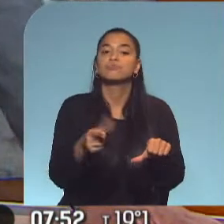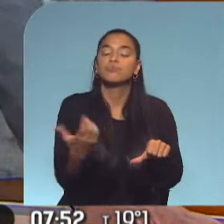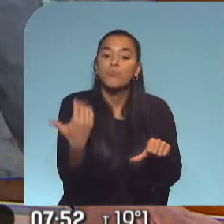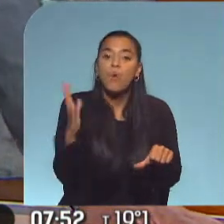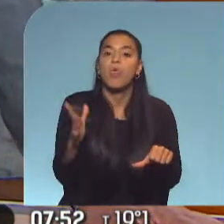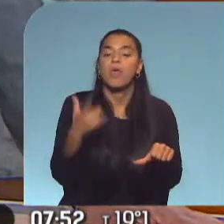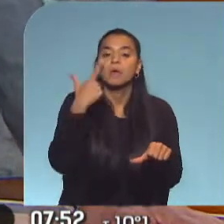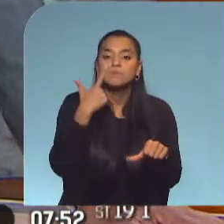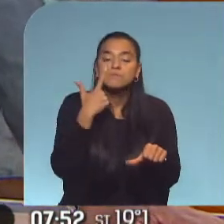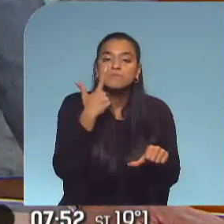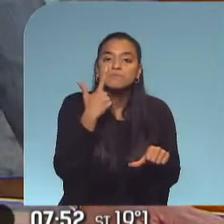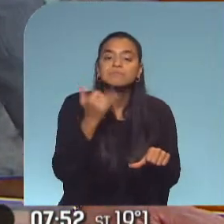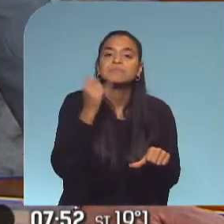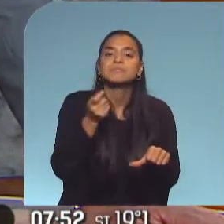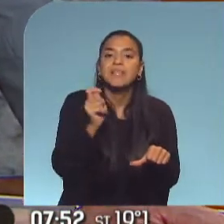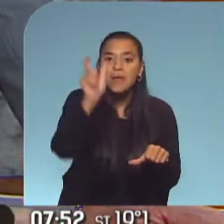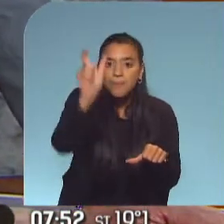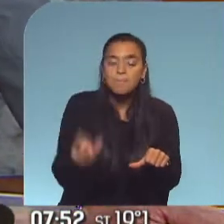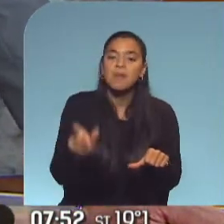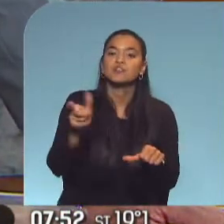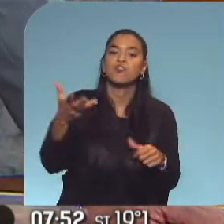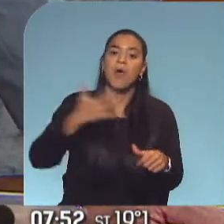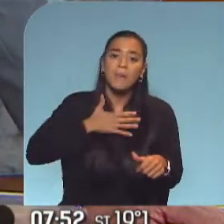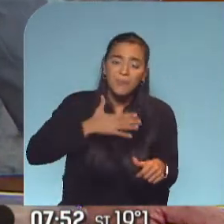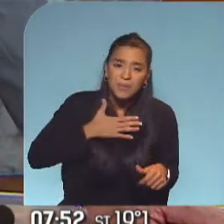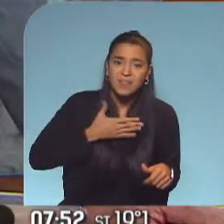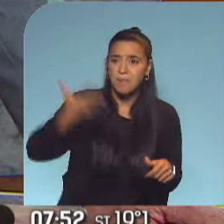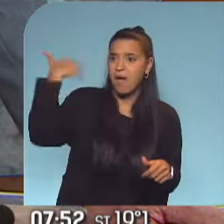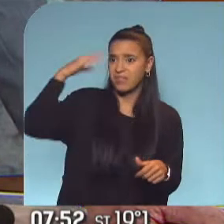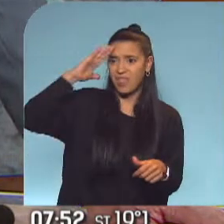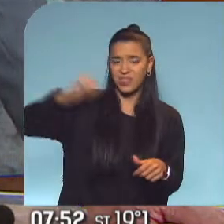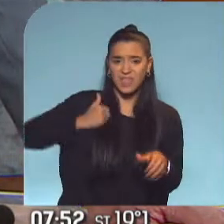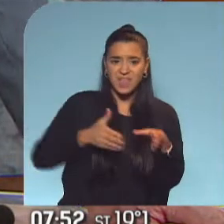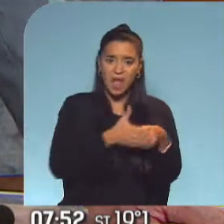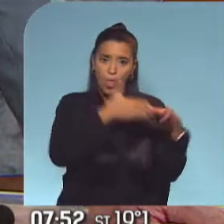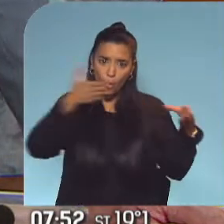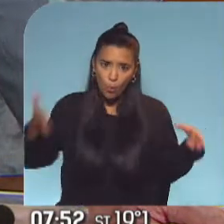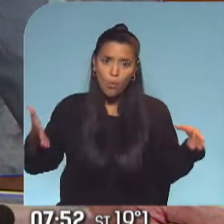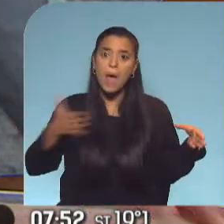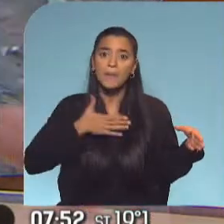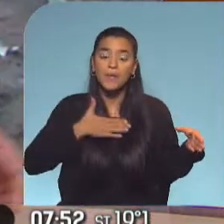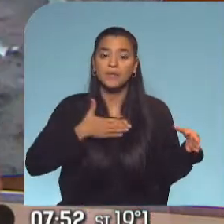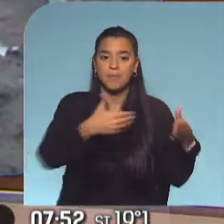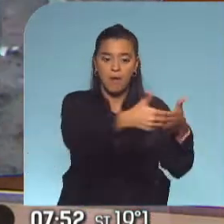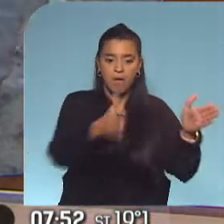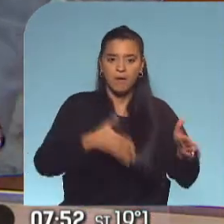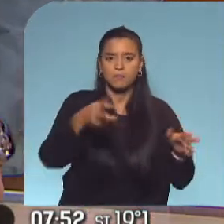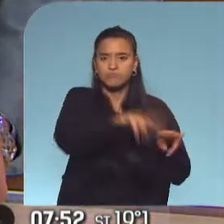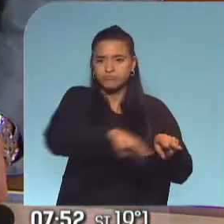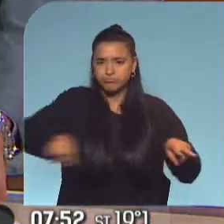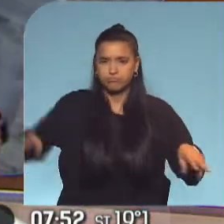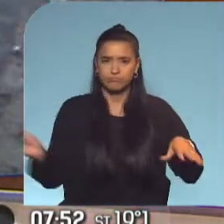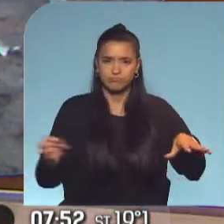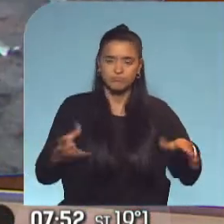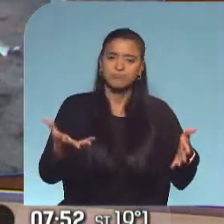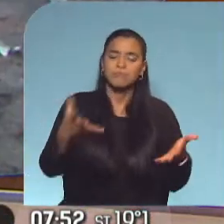ejemplo, identificar a víctimas del genocidio de la dictadura militar, cívico-militar, en fosas comunes, por ejemplo,